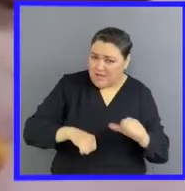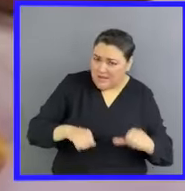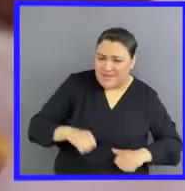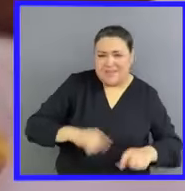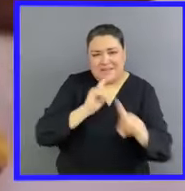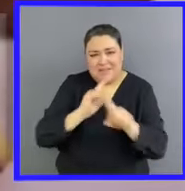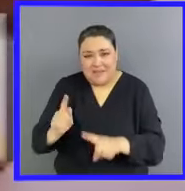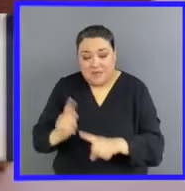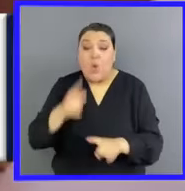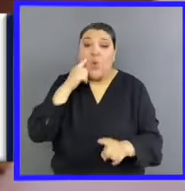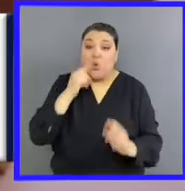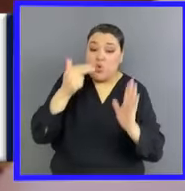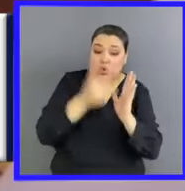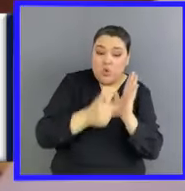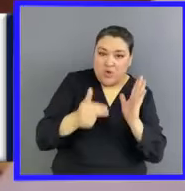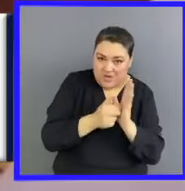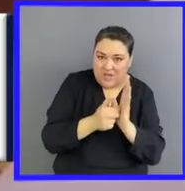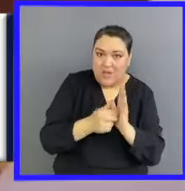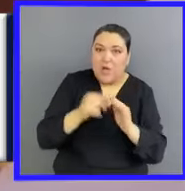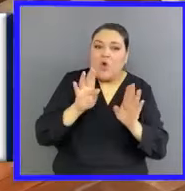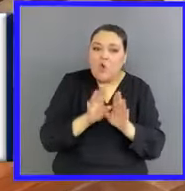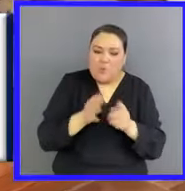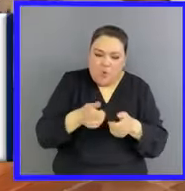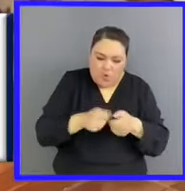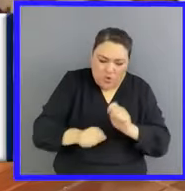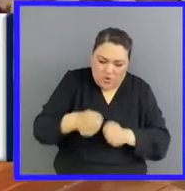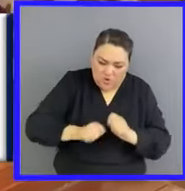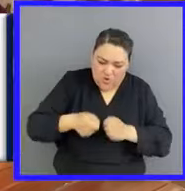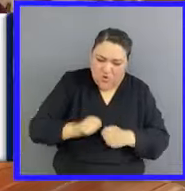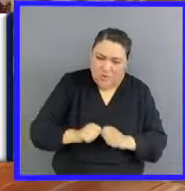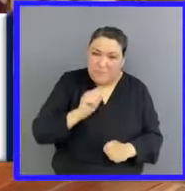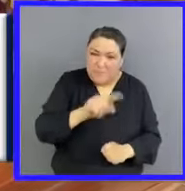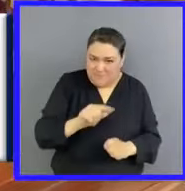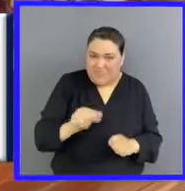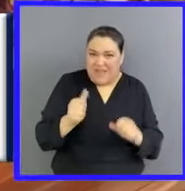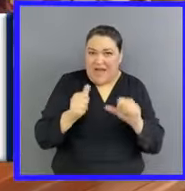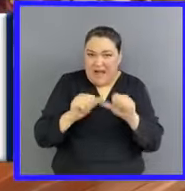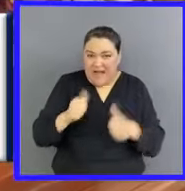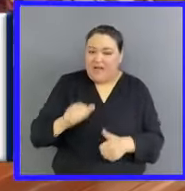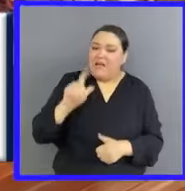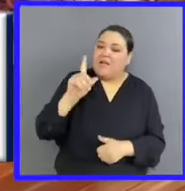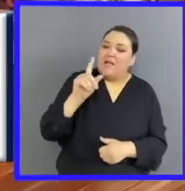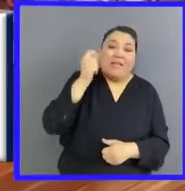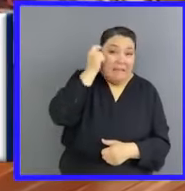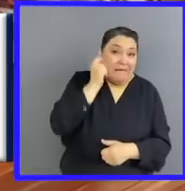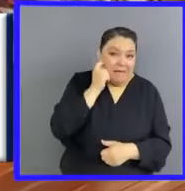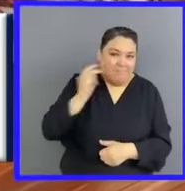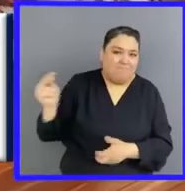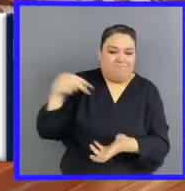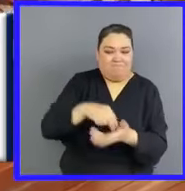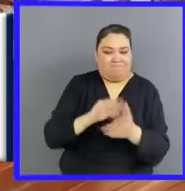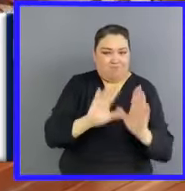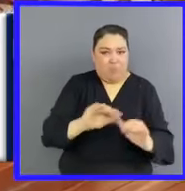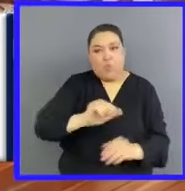de tejido de hoja de palma con artesanos de Tlamacazapa, Guerrero. Las artesanas de Chiapas